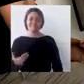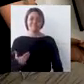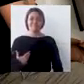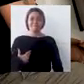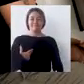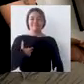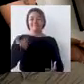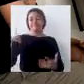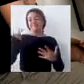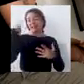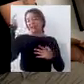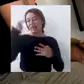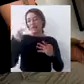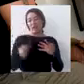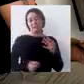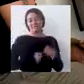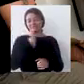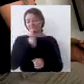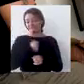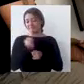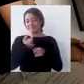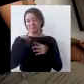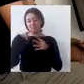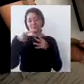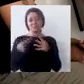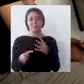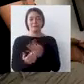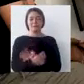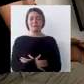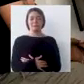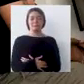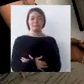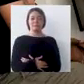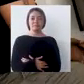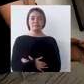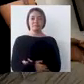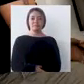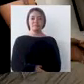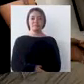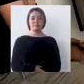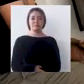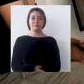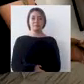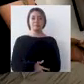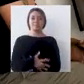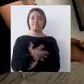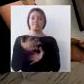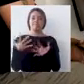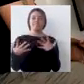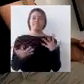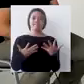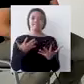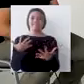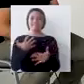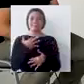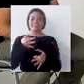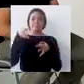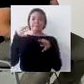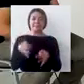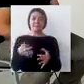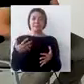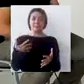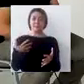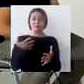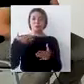por incluso por sus gráficos, pues se recomiendan a un público un poco mayor. No teníamos la certeza de quiénes iban a ir y poco a poco